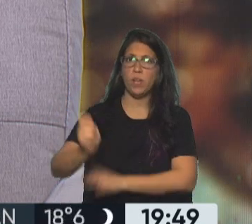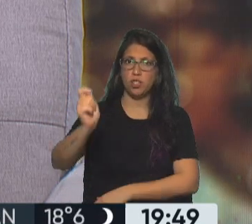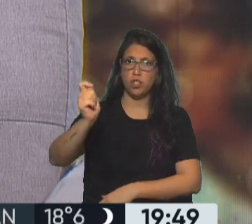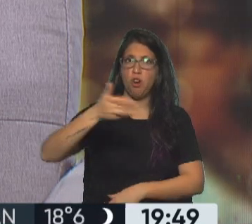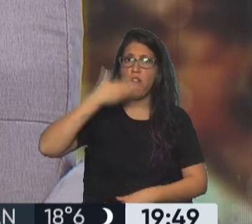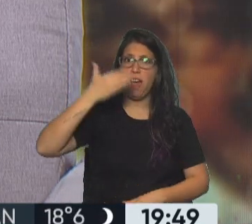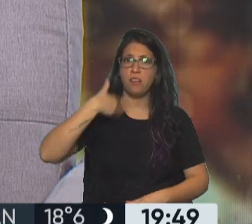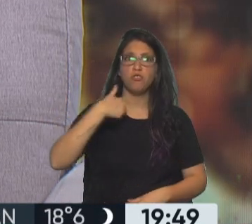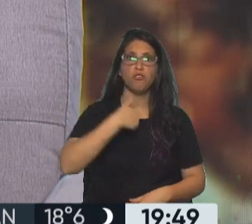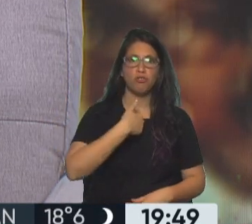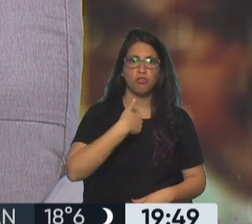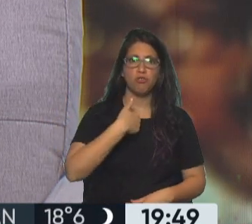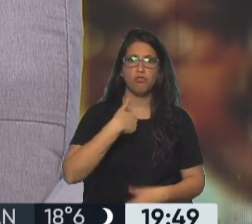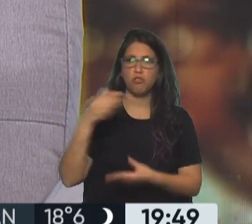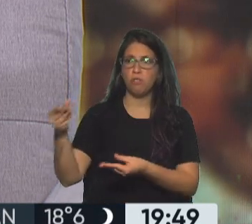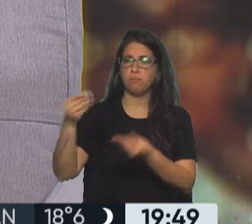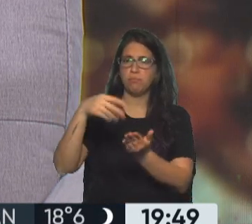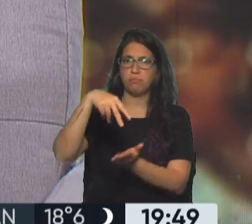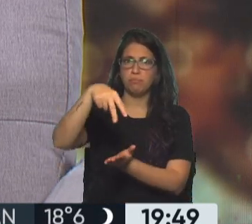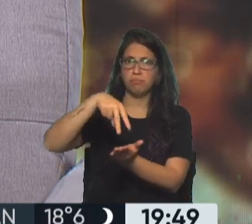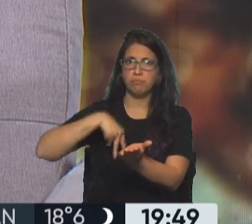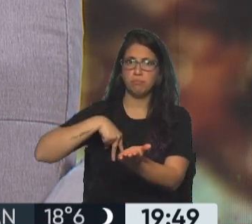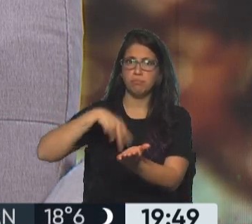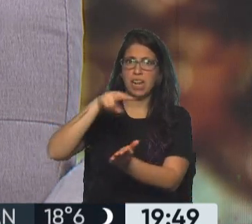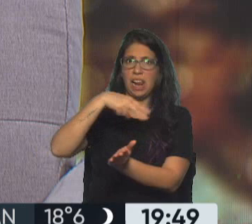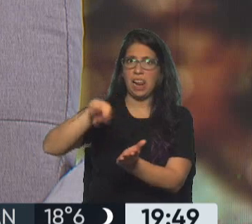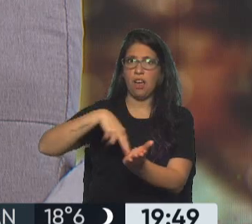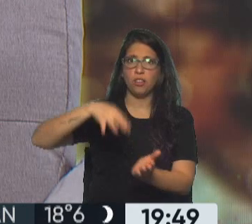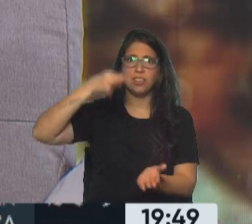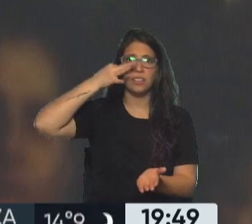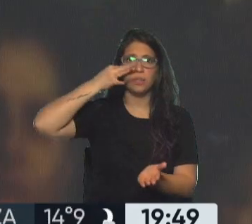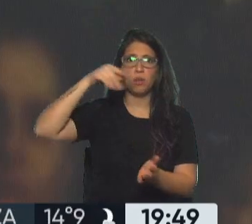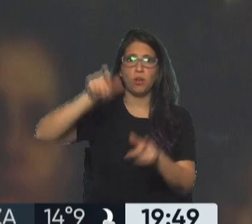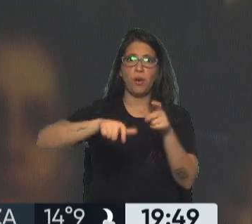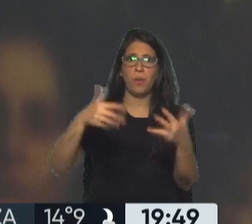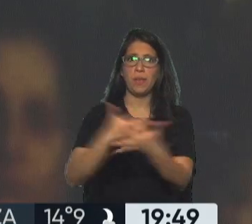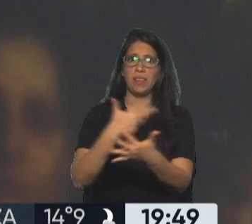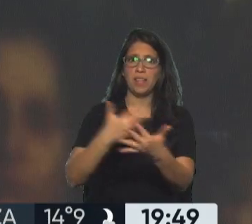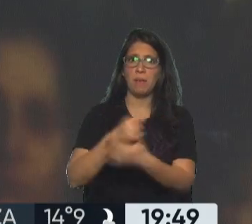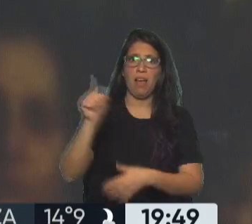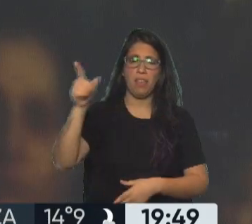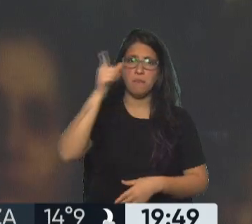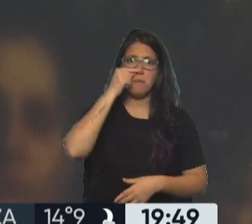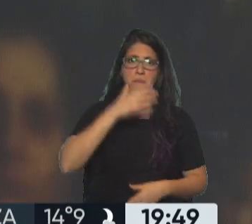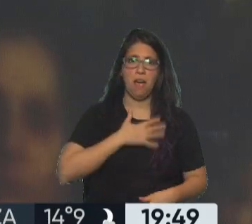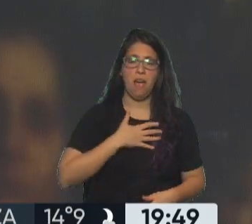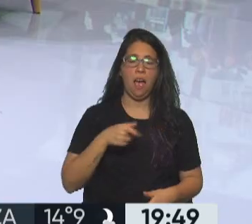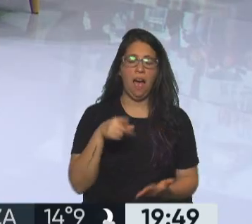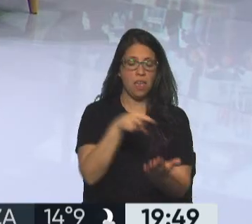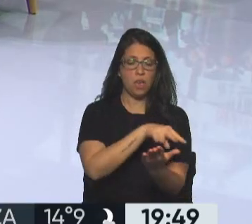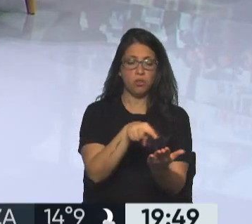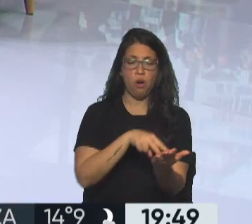juicio oral, yo accedo a la autoelevación a juicios y leo los testimonios de las víctimas de mi papá y bueno, ahí fue